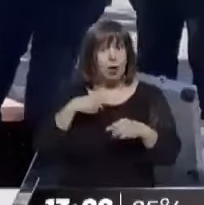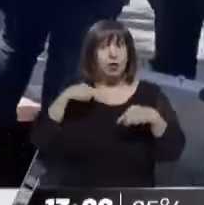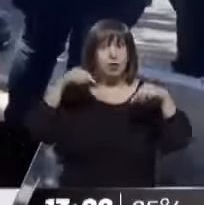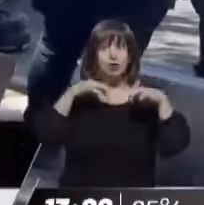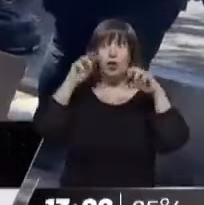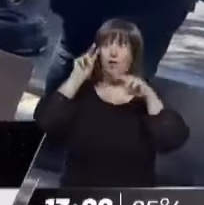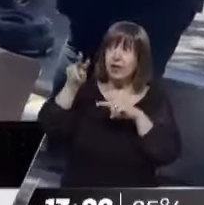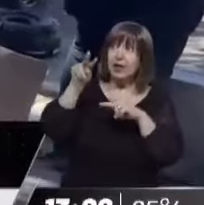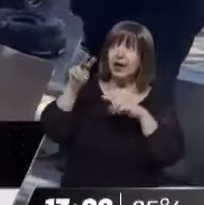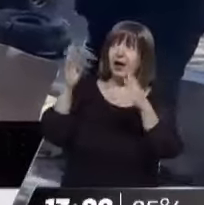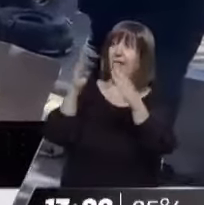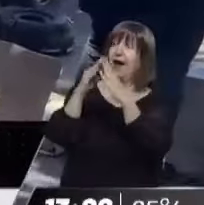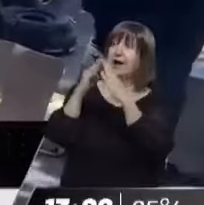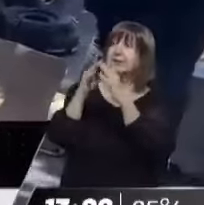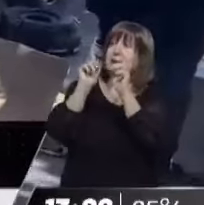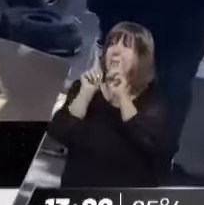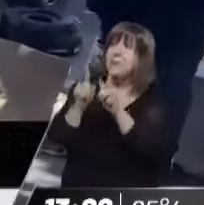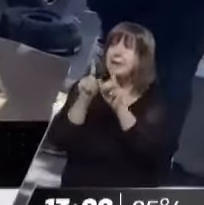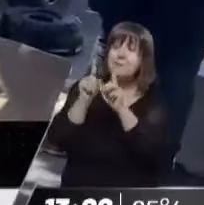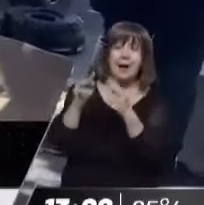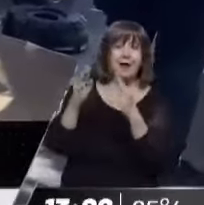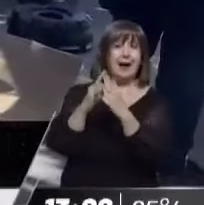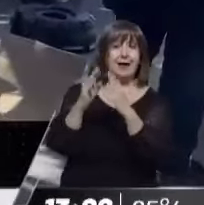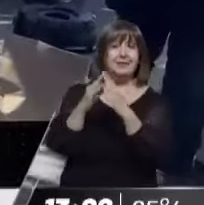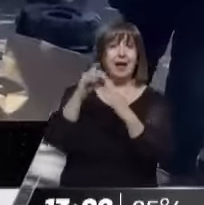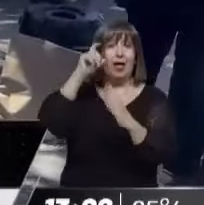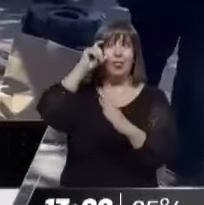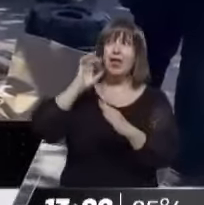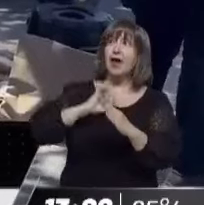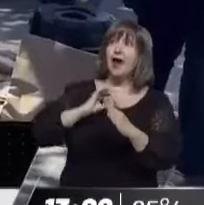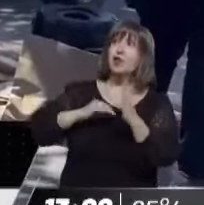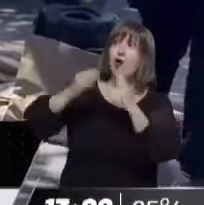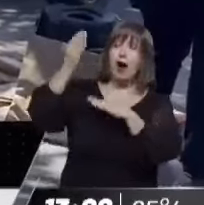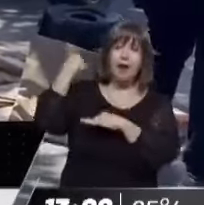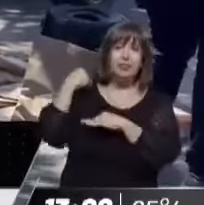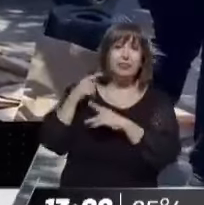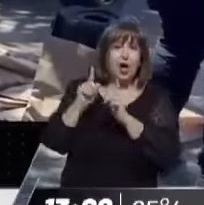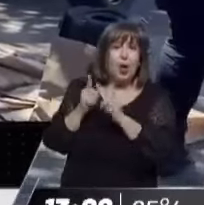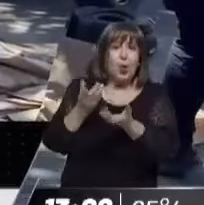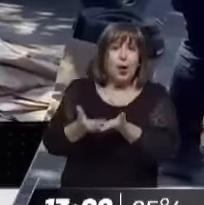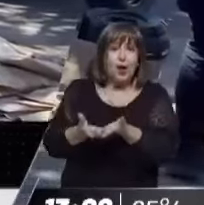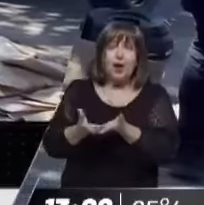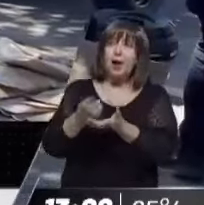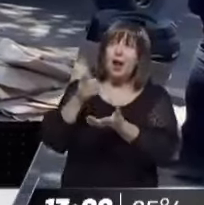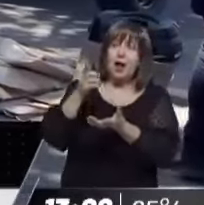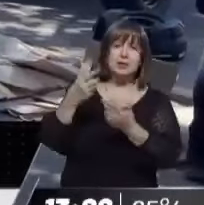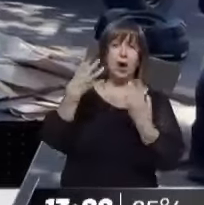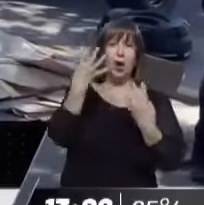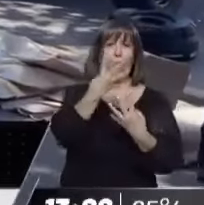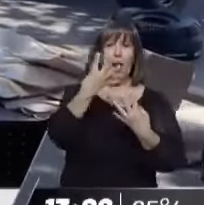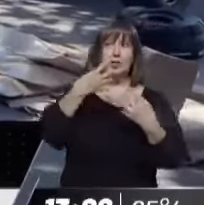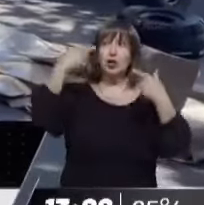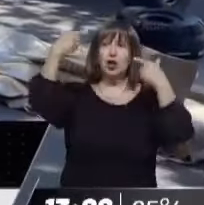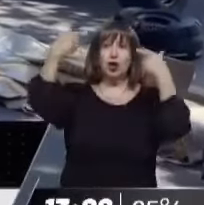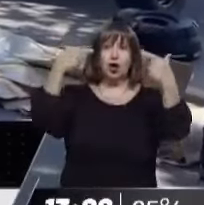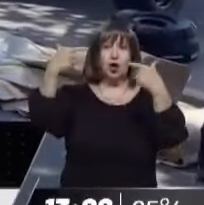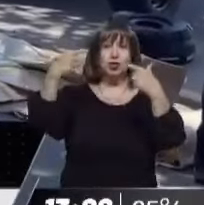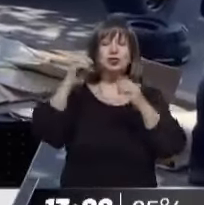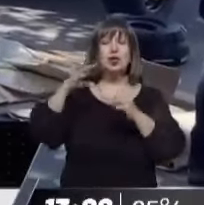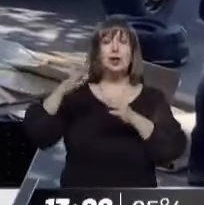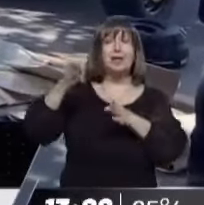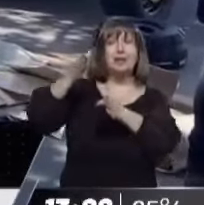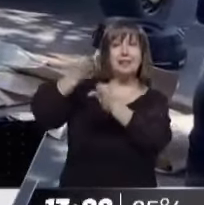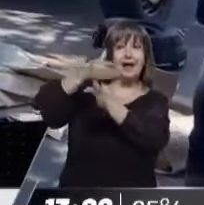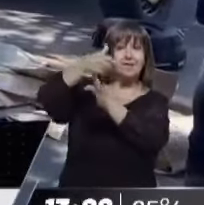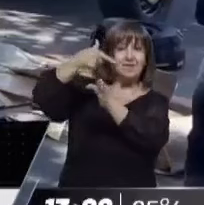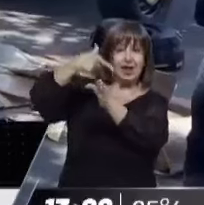por qué, cómo tanto, y sobre todo nos llamó la atención las cámaras de seguridad que tienen. Sí, me llama la atención. Cuatro cámaras de seguridad, claro. Solamente que toman el frente,